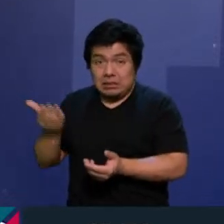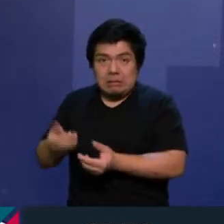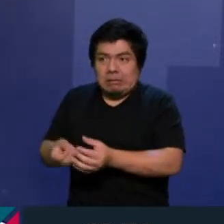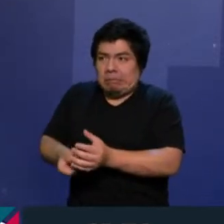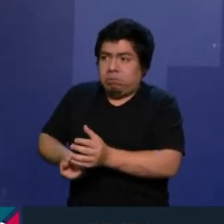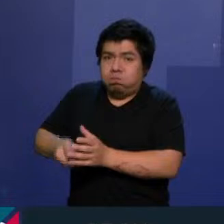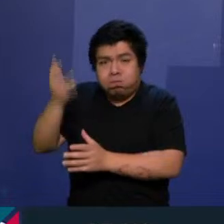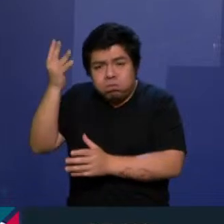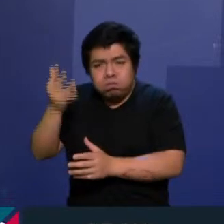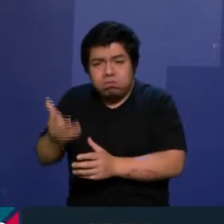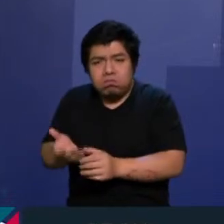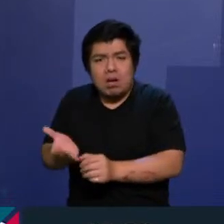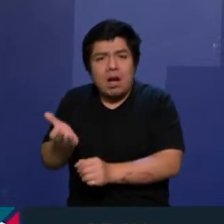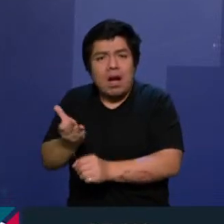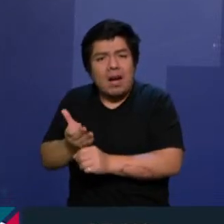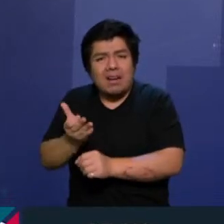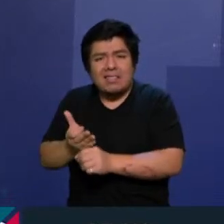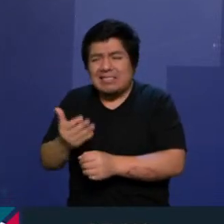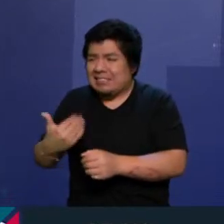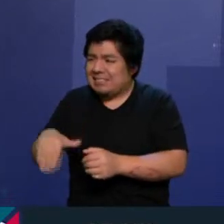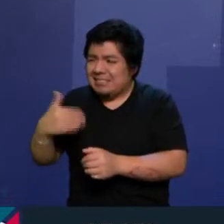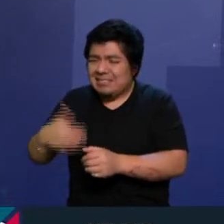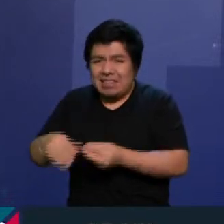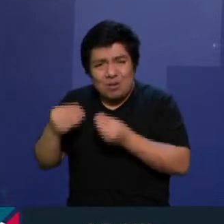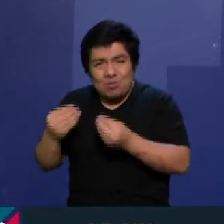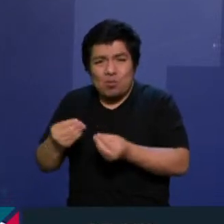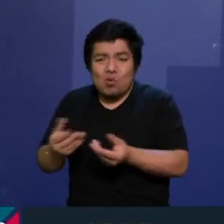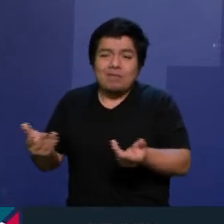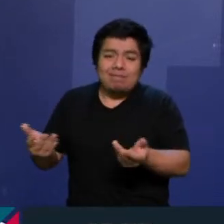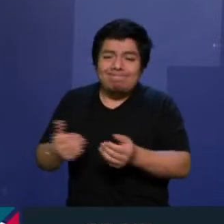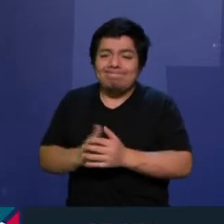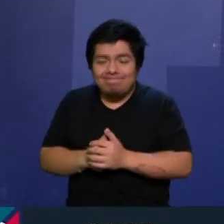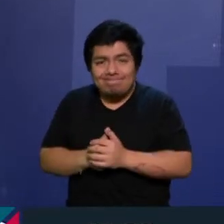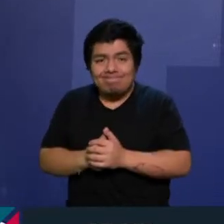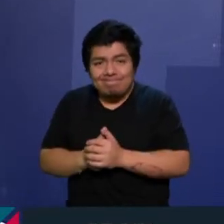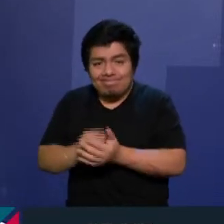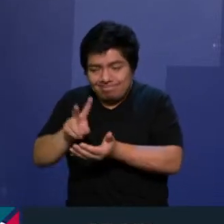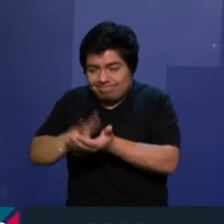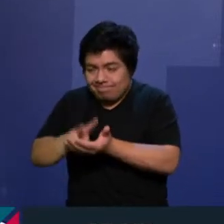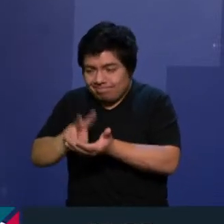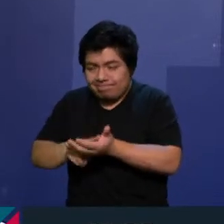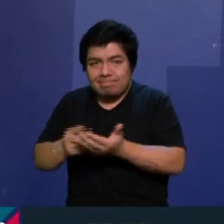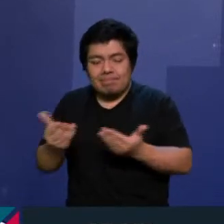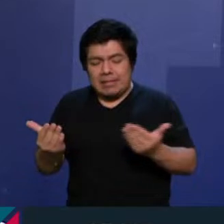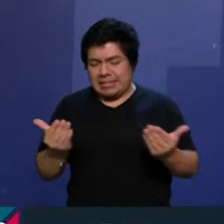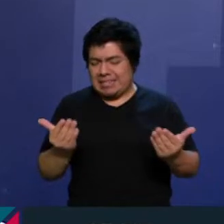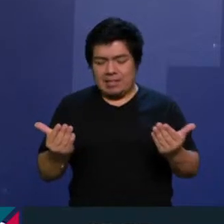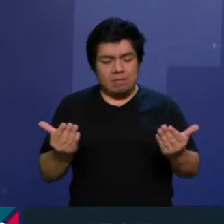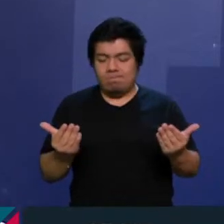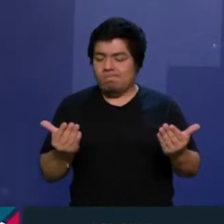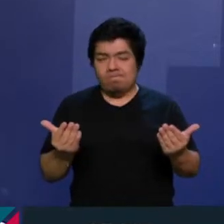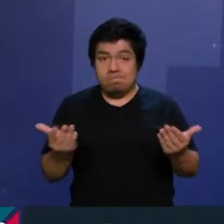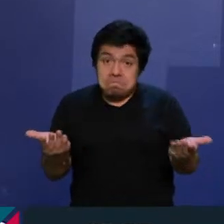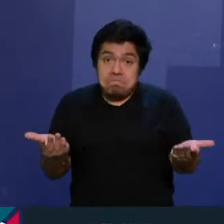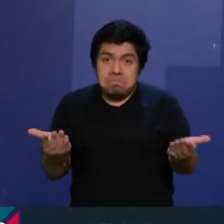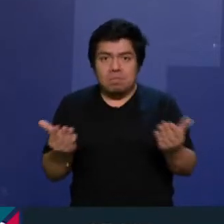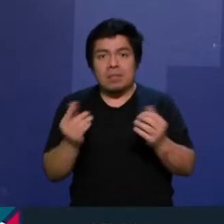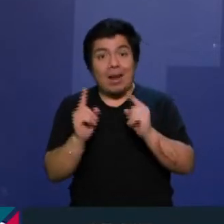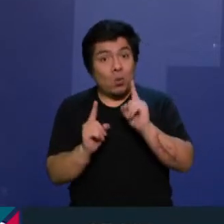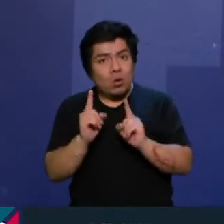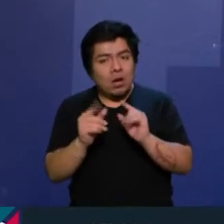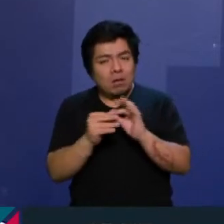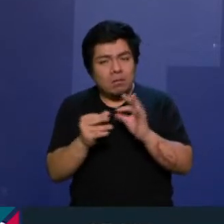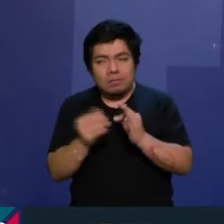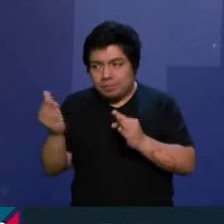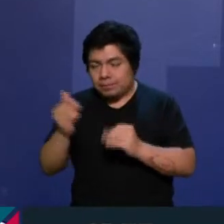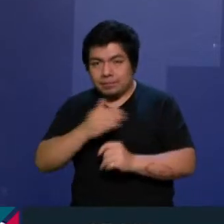ahora pues también incluso las rentas han subido su precio. Y para que nos hable de esta situación y disipe algunas dudas,